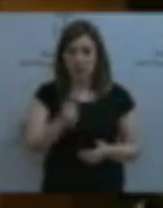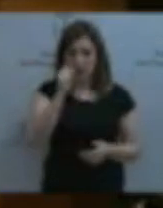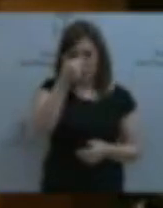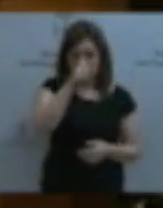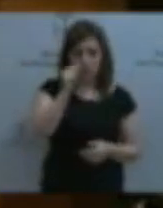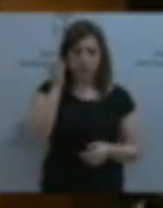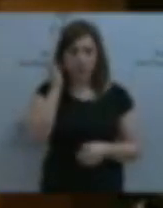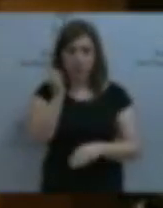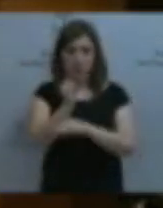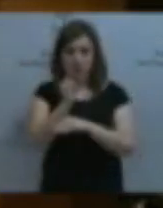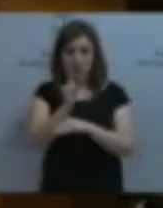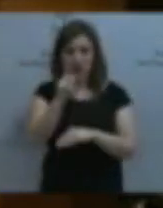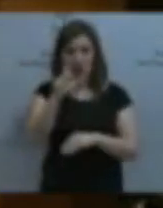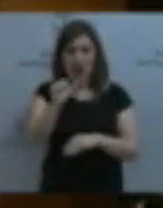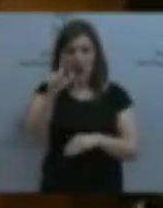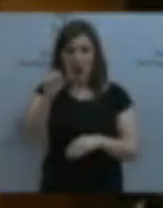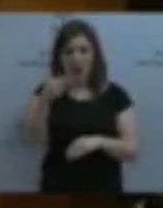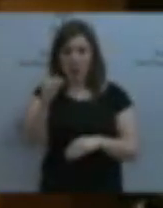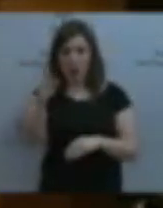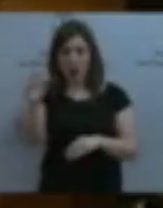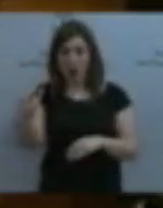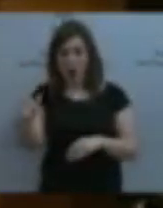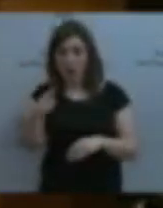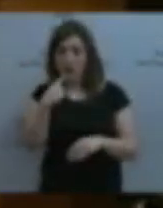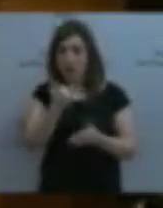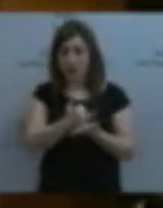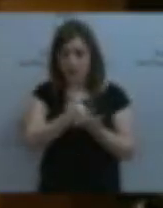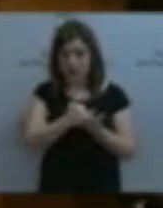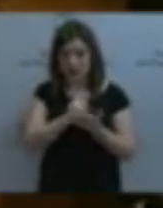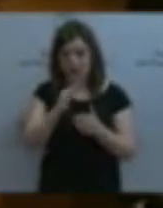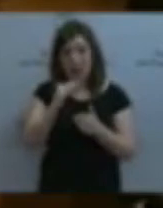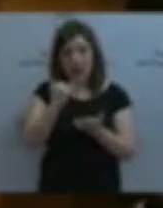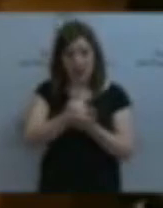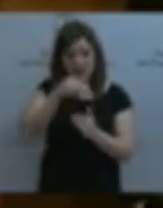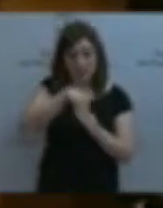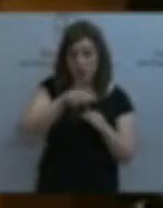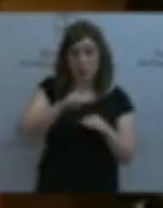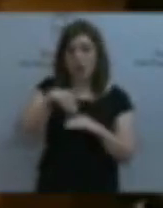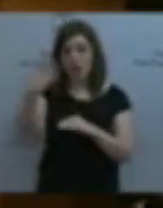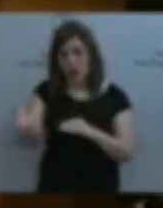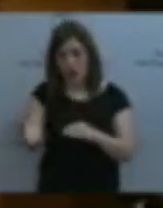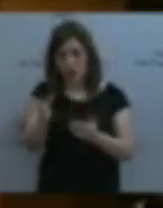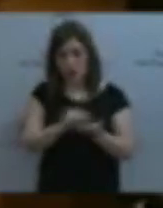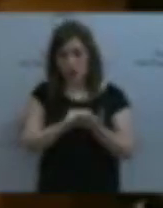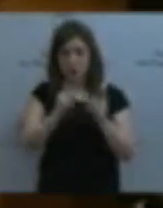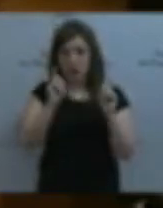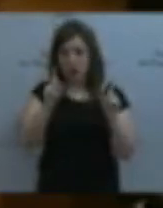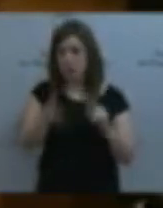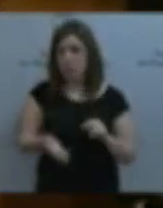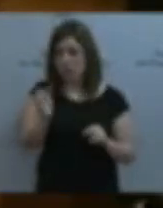IES de la Laboral han recibido clases fuera del aula, que son muchas veces las lecciones más importantes. Han visto durante un